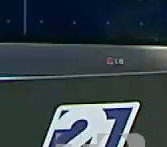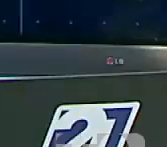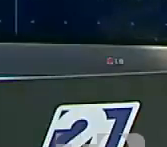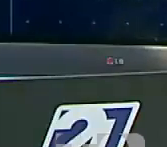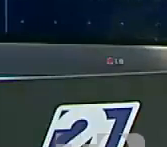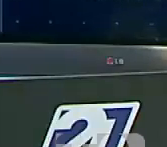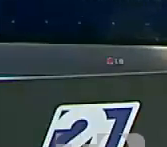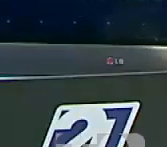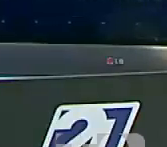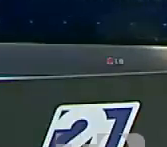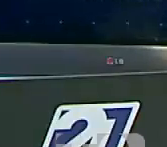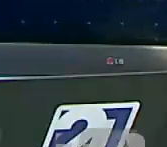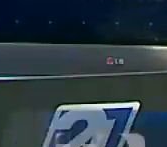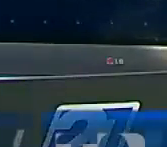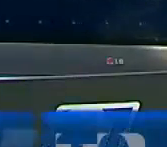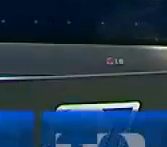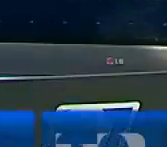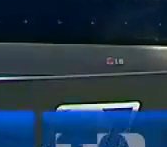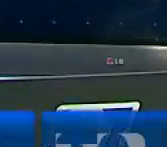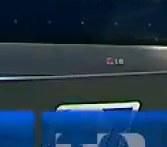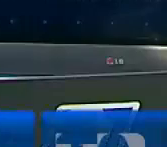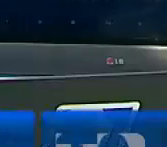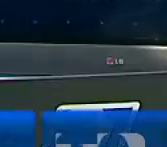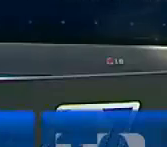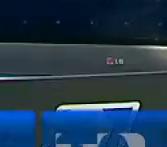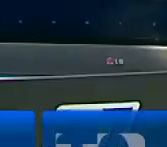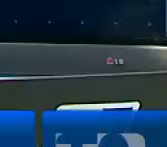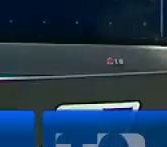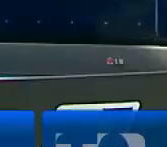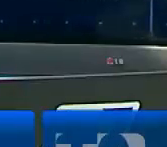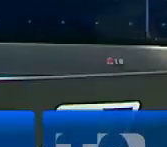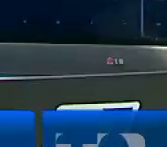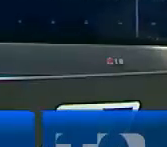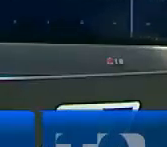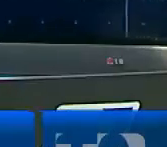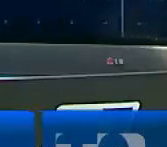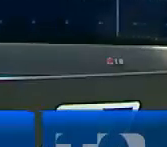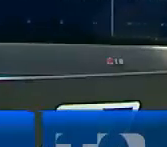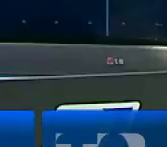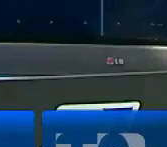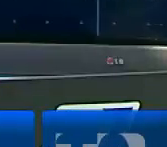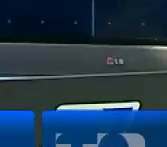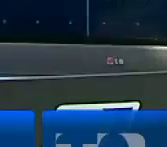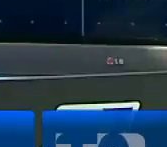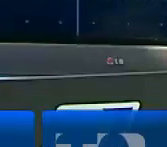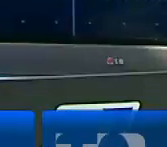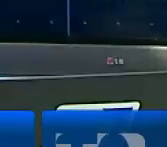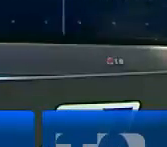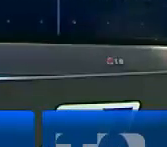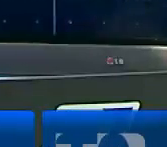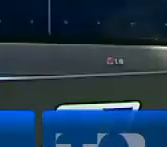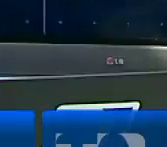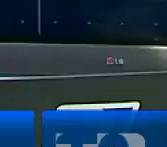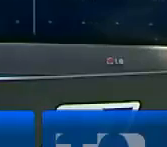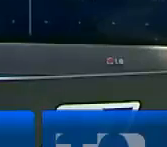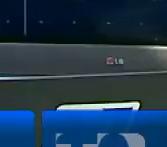Ecuador entregó hoy la certificación ISO 37001 al Banco Central del Ecuador. Esta norma obliga a la institución a